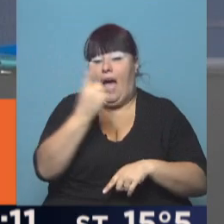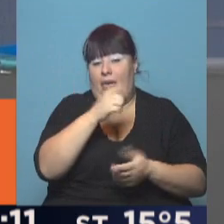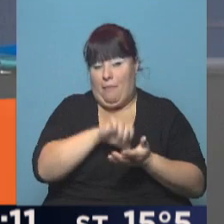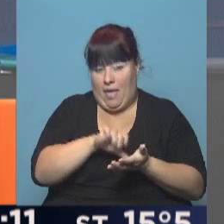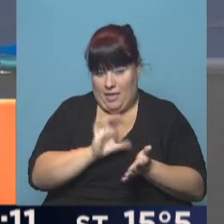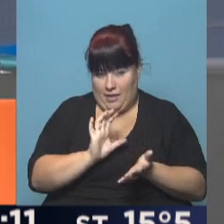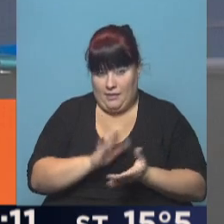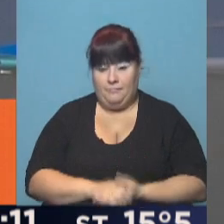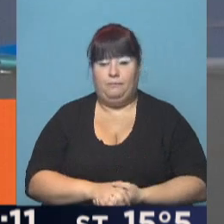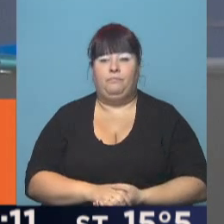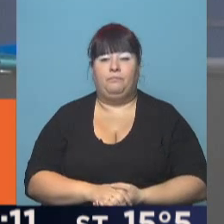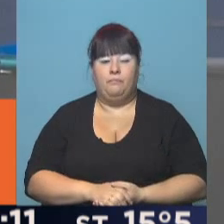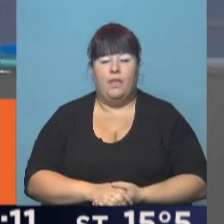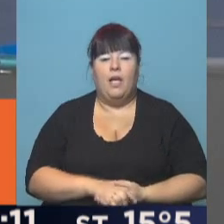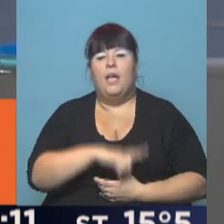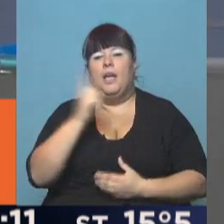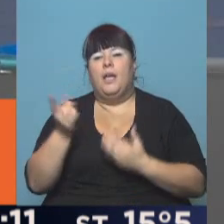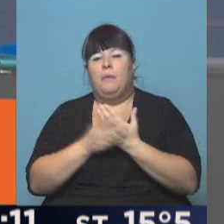países.